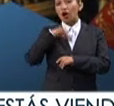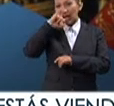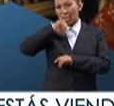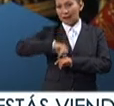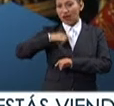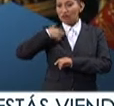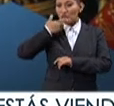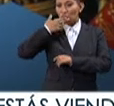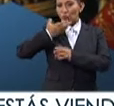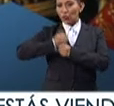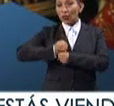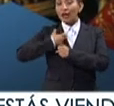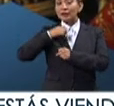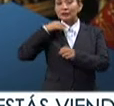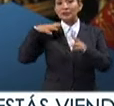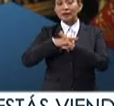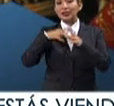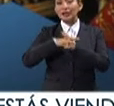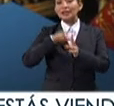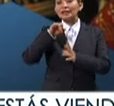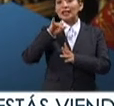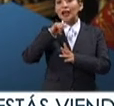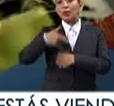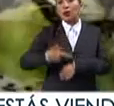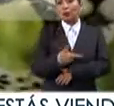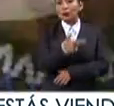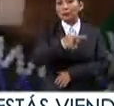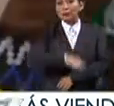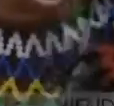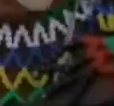conservador en la batalla de silao guanajuato